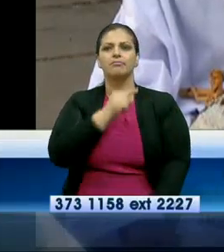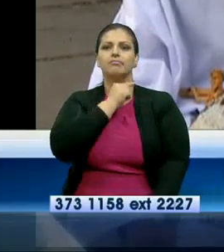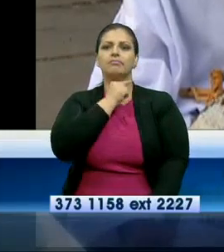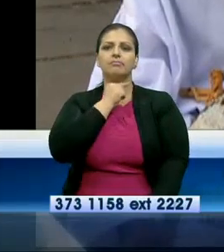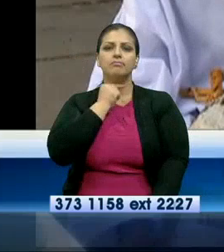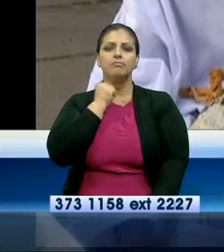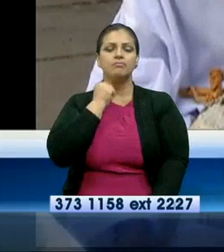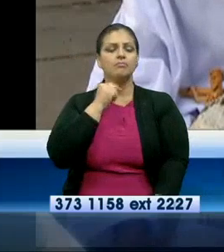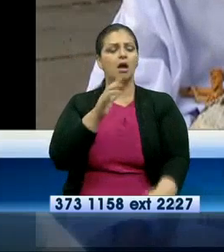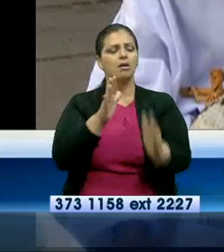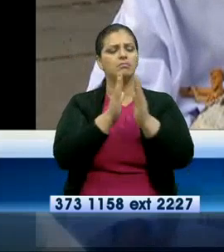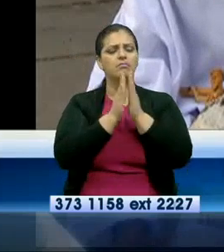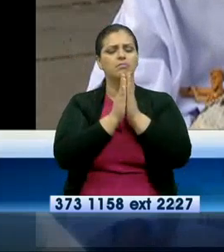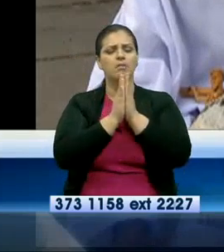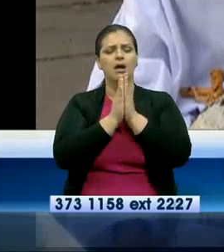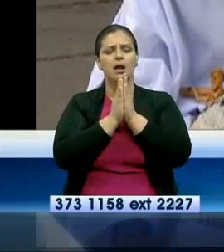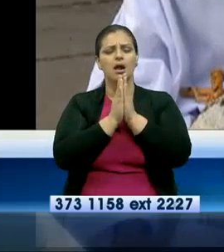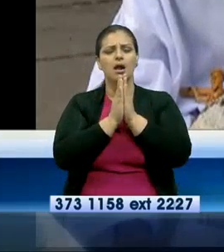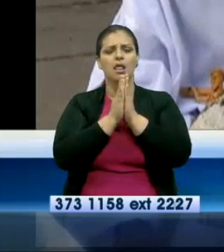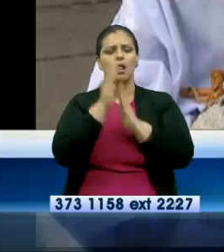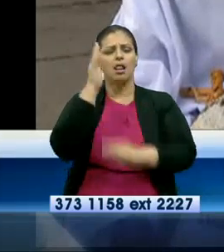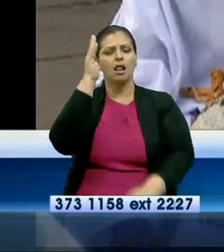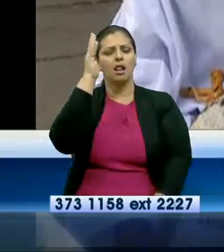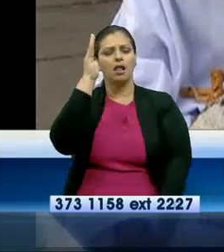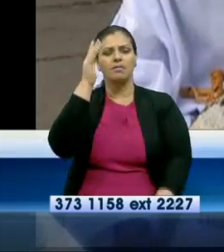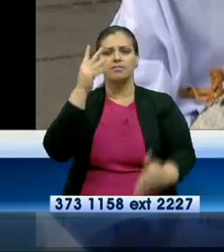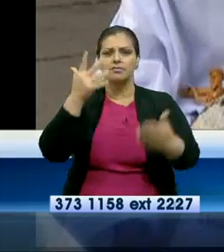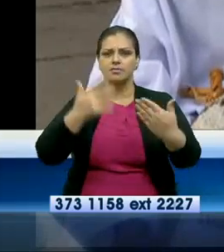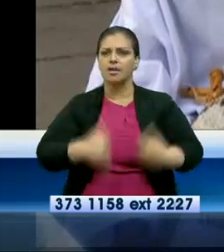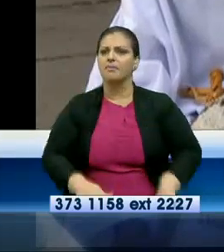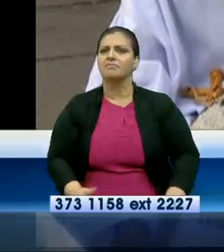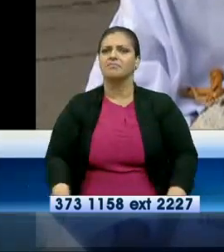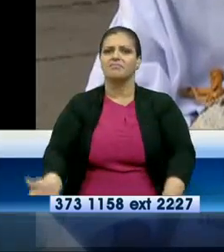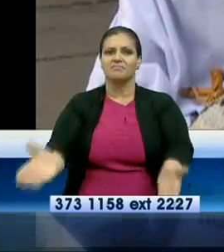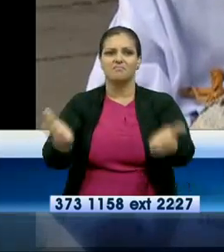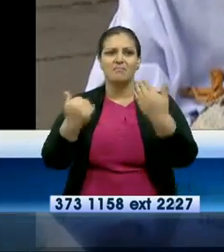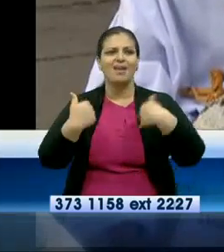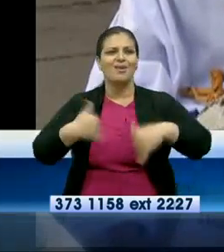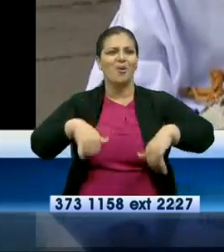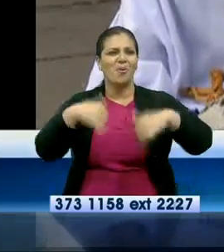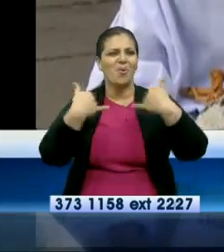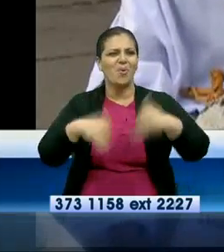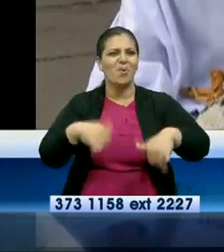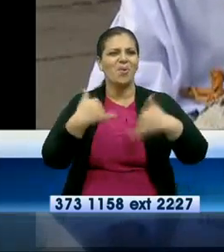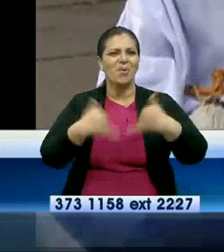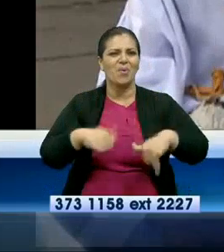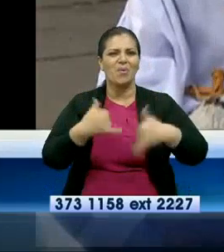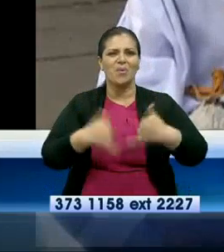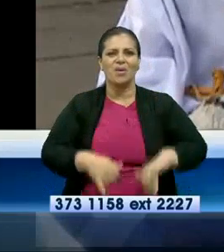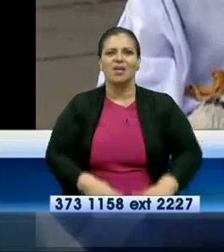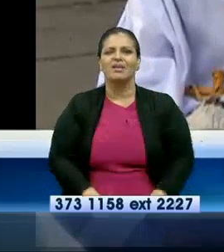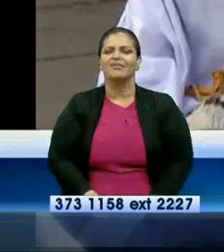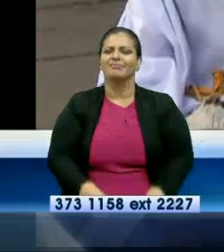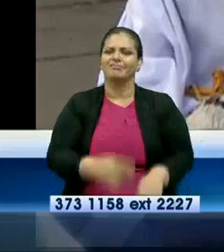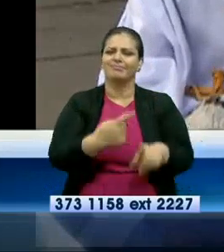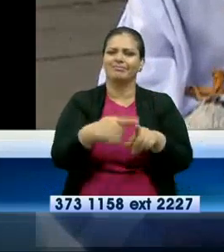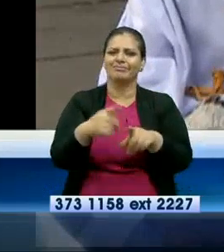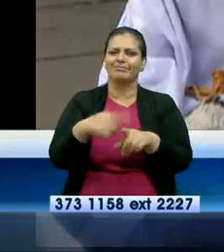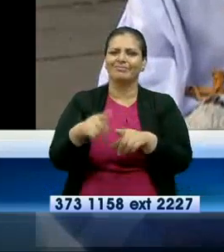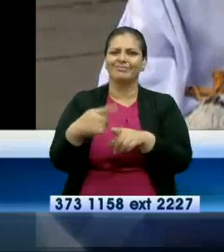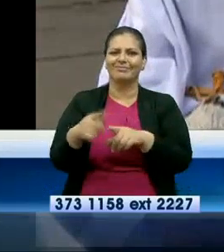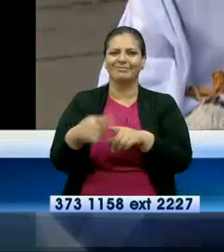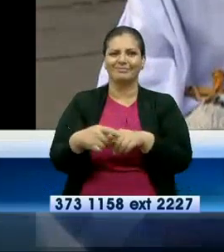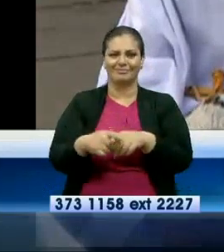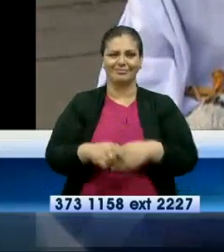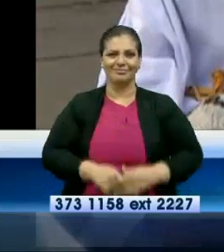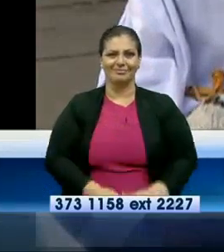era esas retamas, y hacían juegos tradicionales como el palo encebado, torneo de cintas. Entonces, al momento que se hacía la